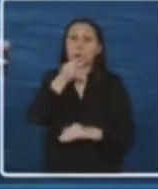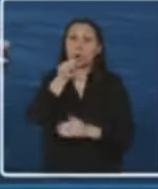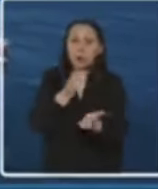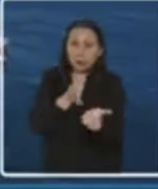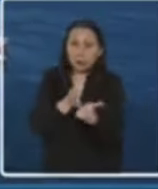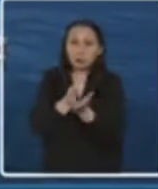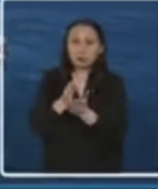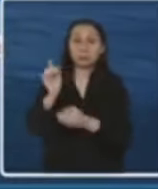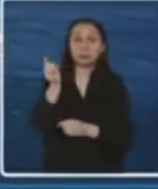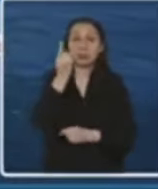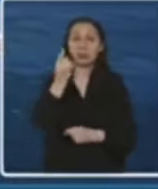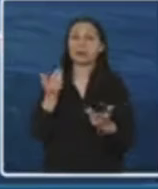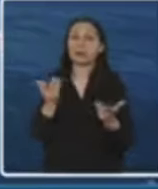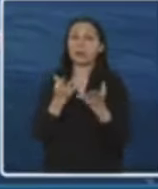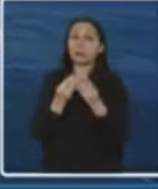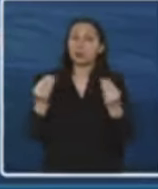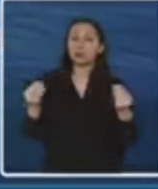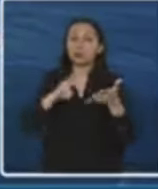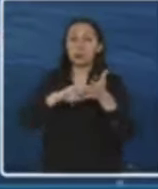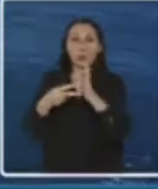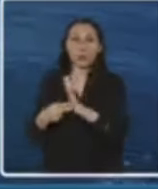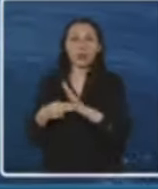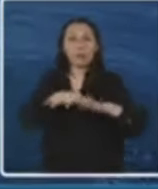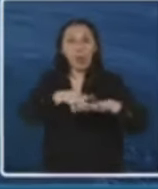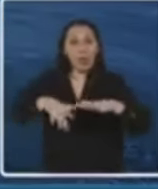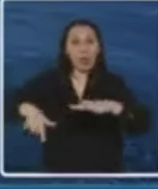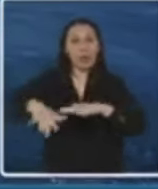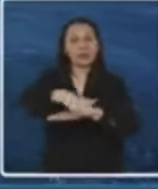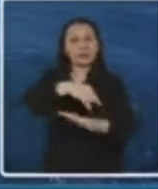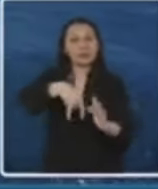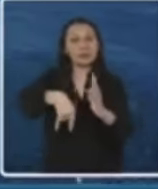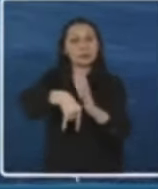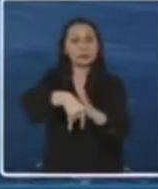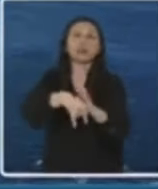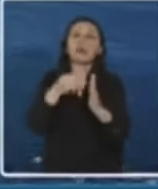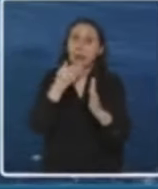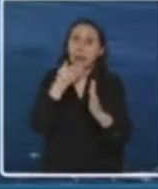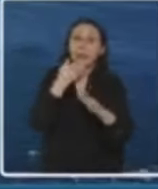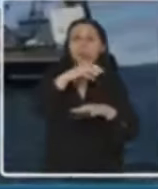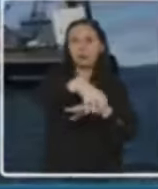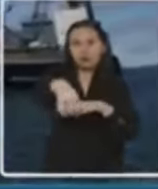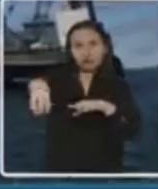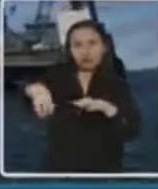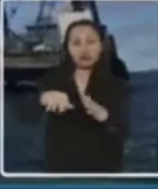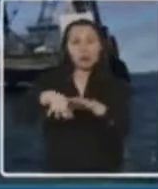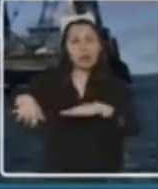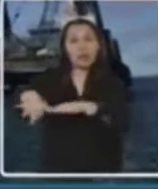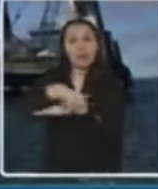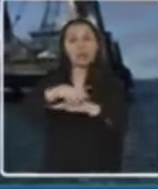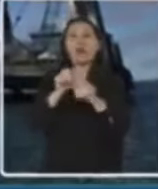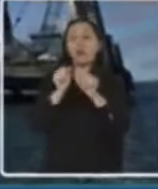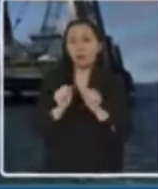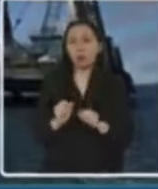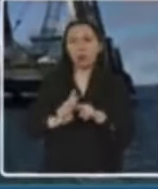comienzo que muchos de los problemas que hay en la isla en las islas en el archipiélago eh se